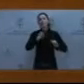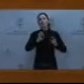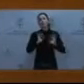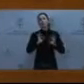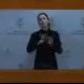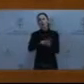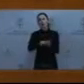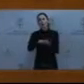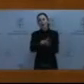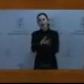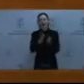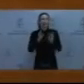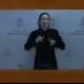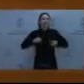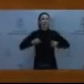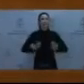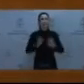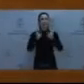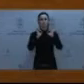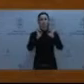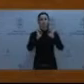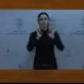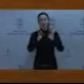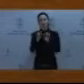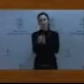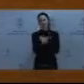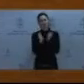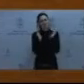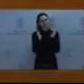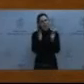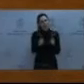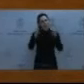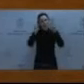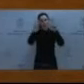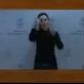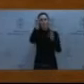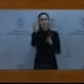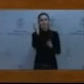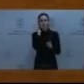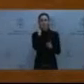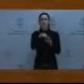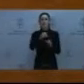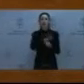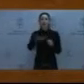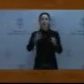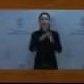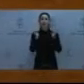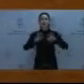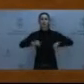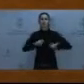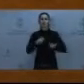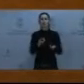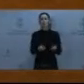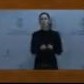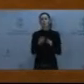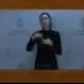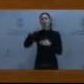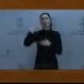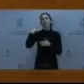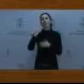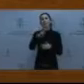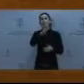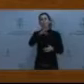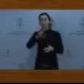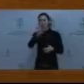casos concretos que perjudican notablemente a los profesores de la enseñanza concertada, como es la paga de la antigüedad de los 25